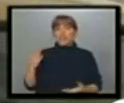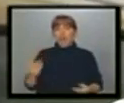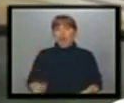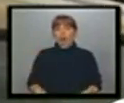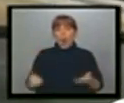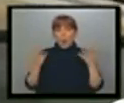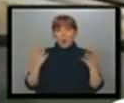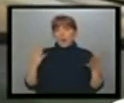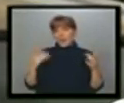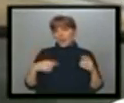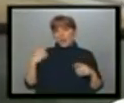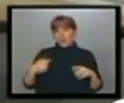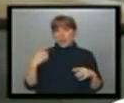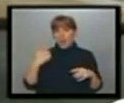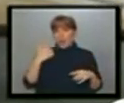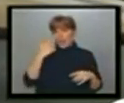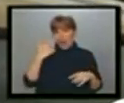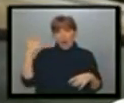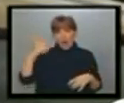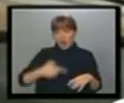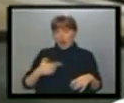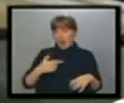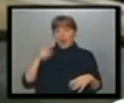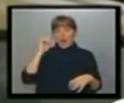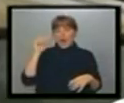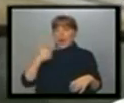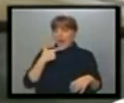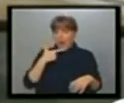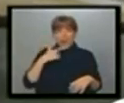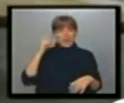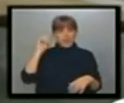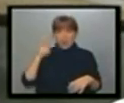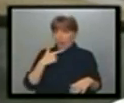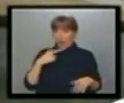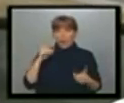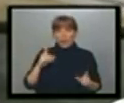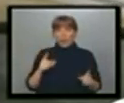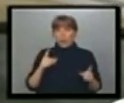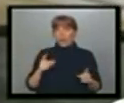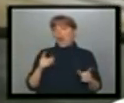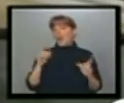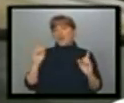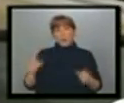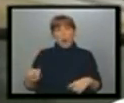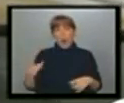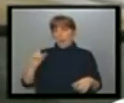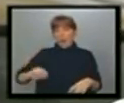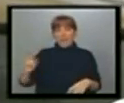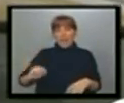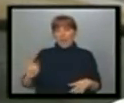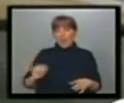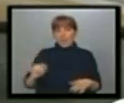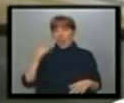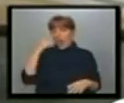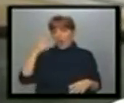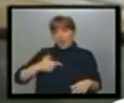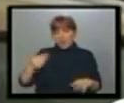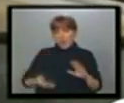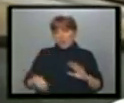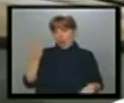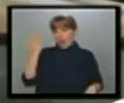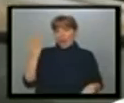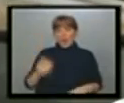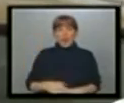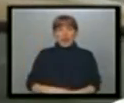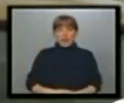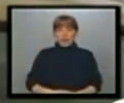seguir cargando y sigue siendo más barato que la nafta, de todos modos. Pero el